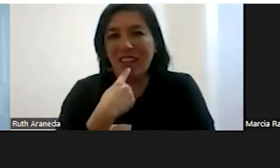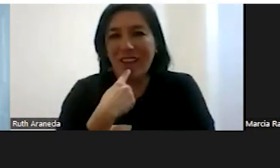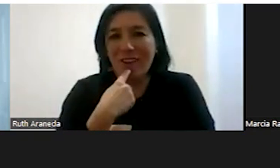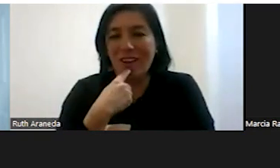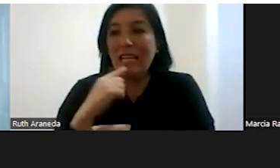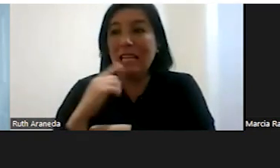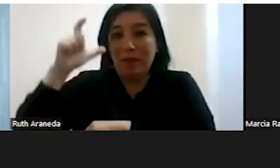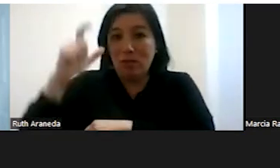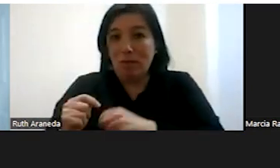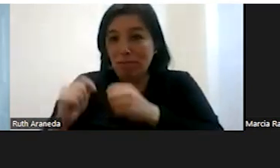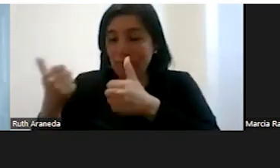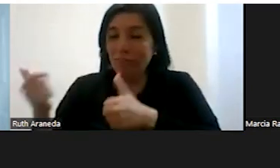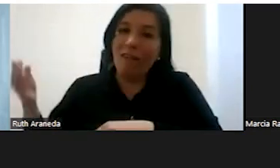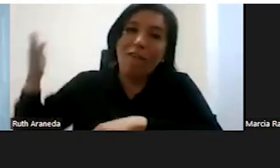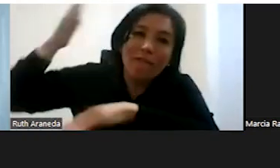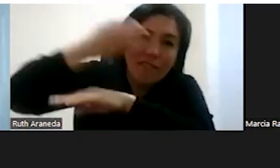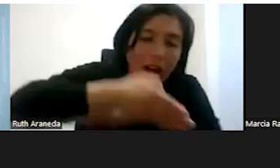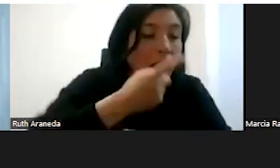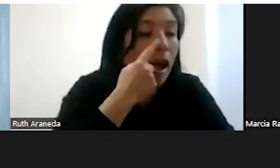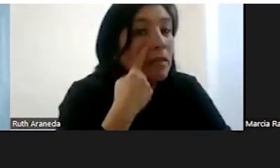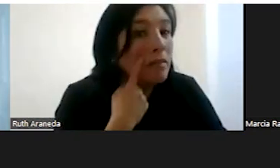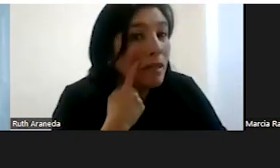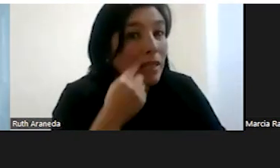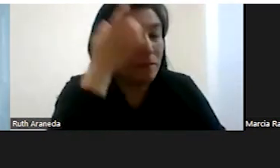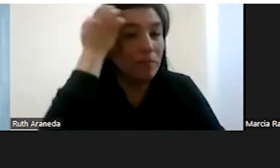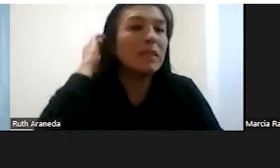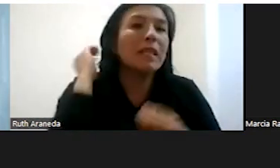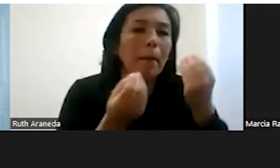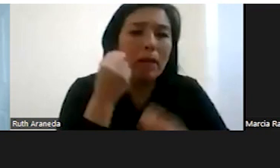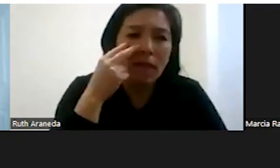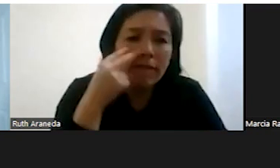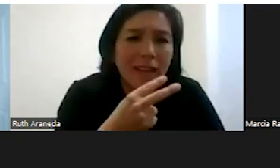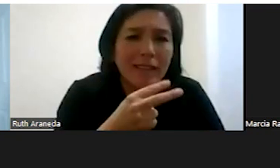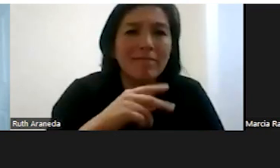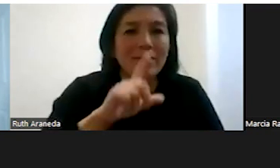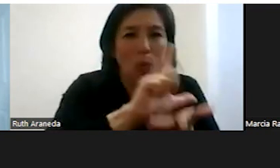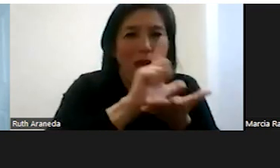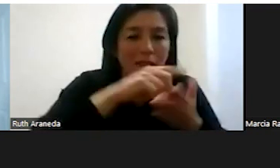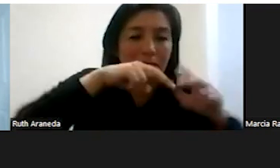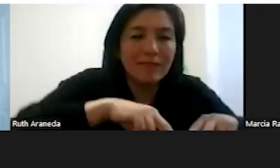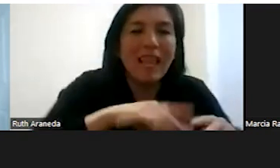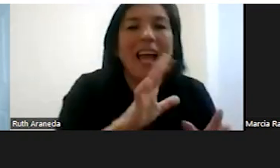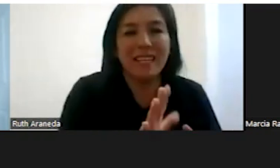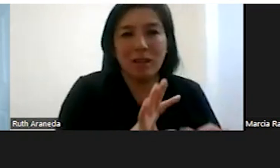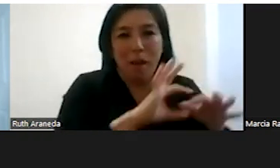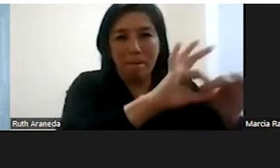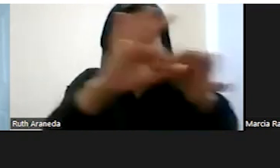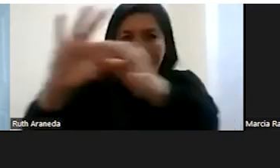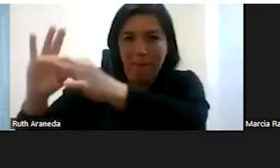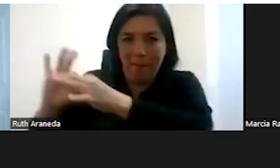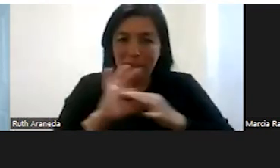Llegó la gente de La Ligua, Museo de La Ligua. Ahí estaba Juanito también. Y bueno, ahí se arma la cosa. Pero depende